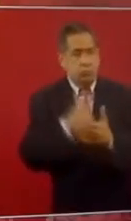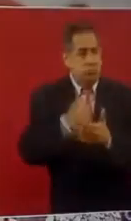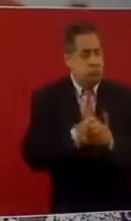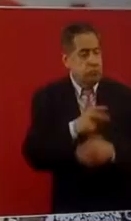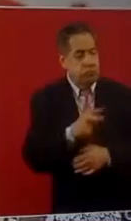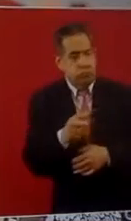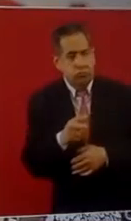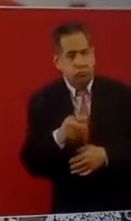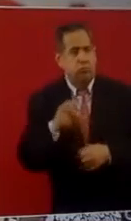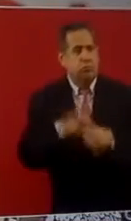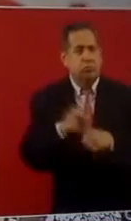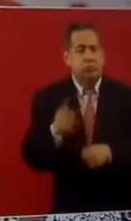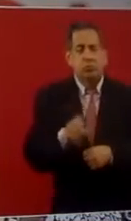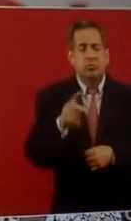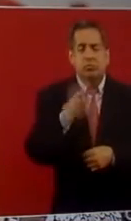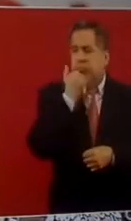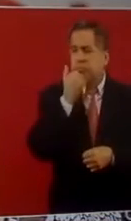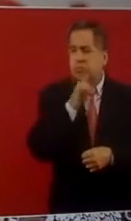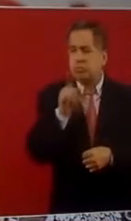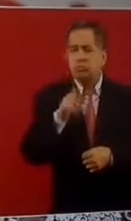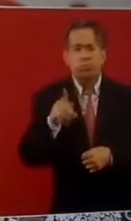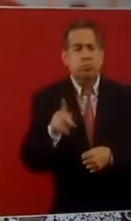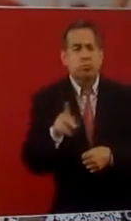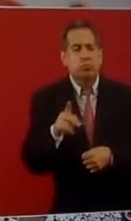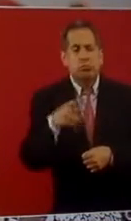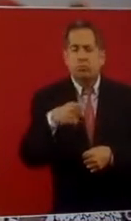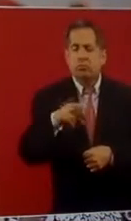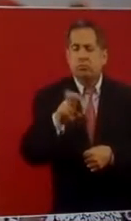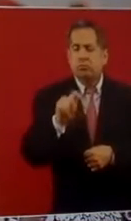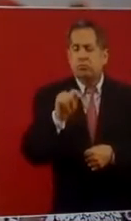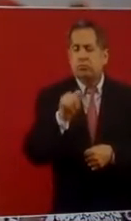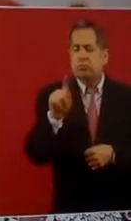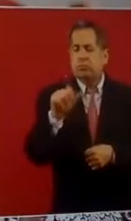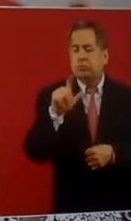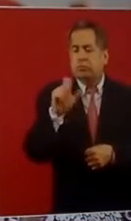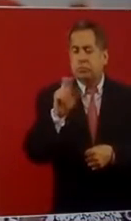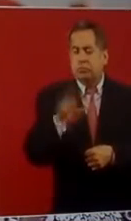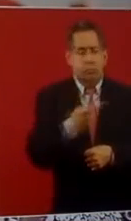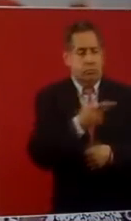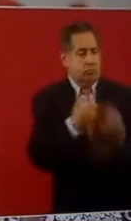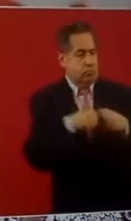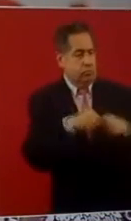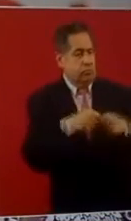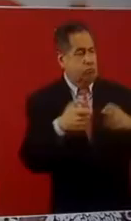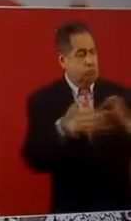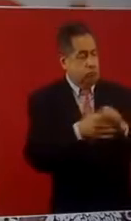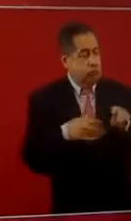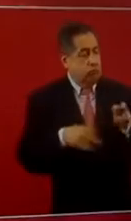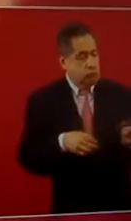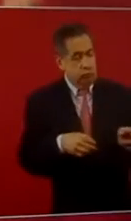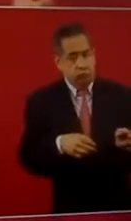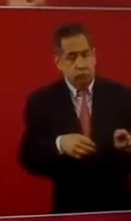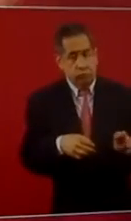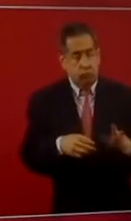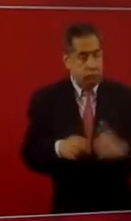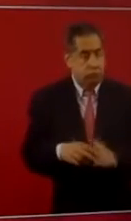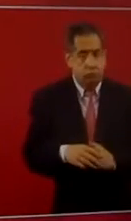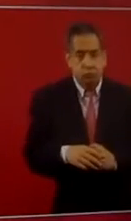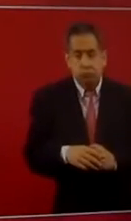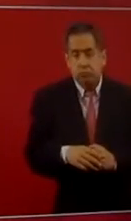un candidato nato para la gubernatura de Michoacán. Descanse en